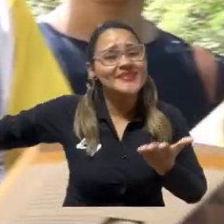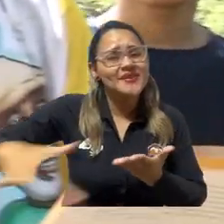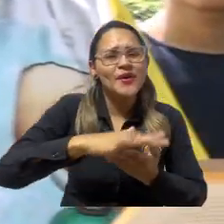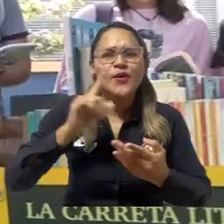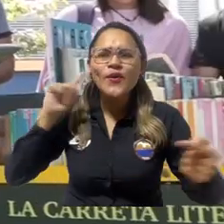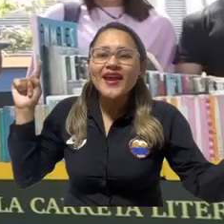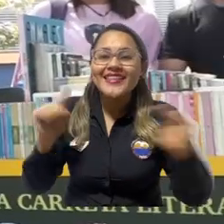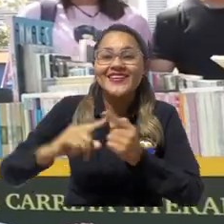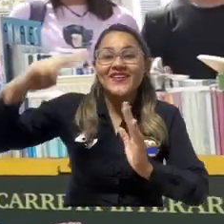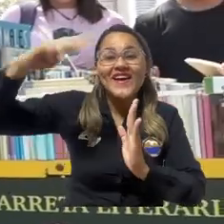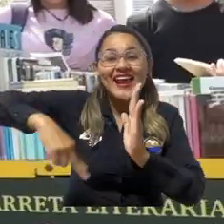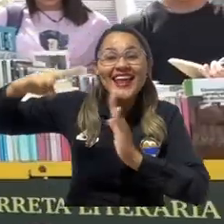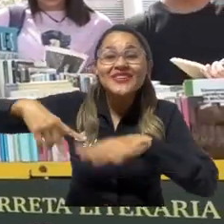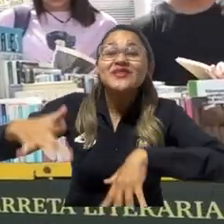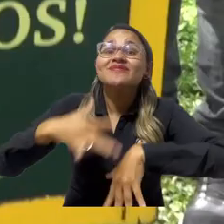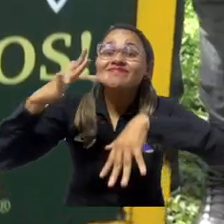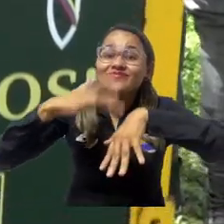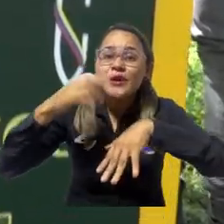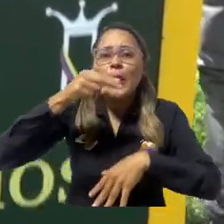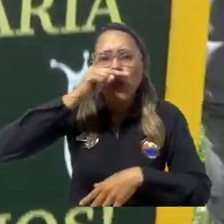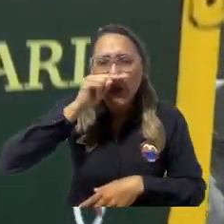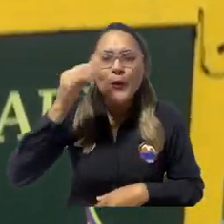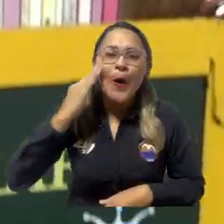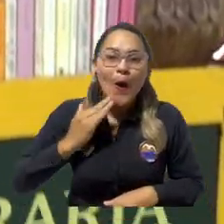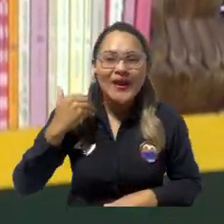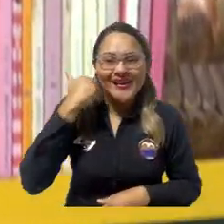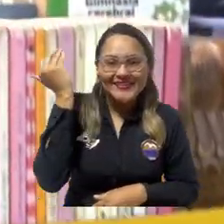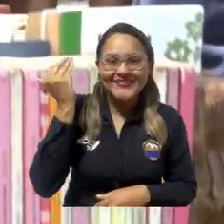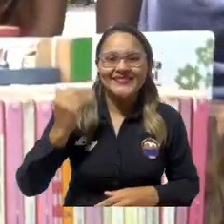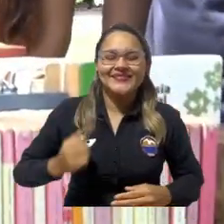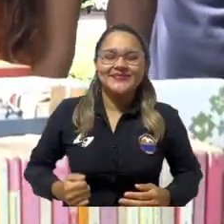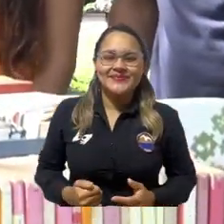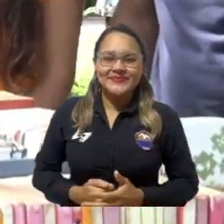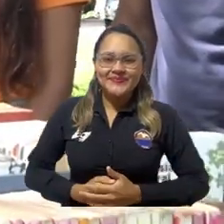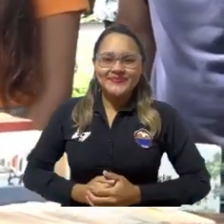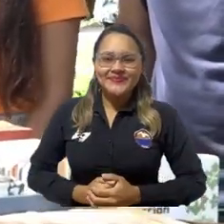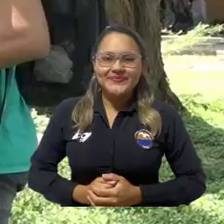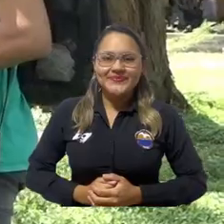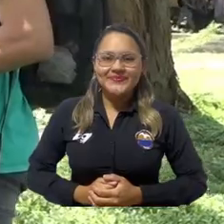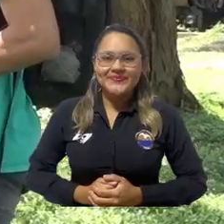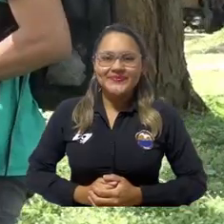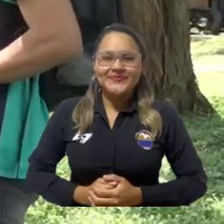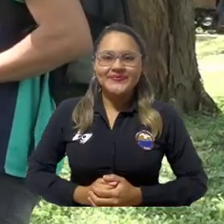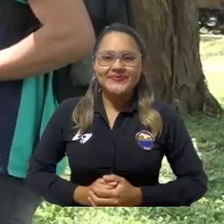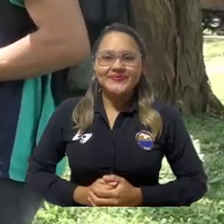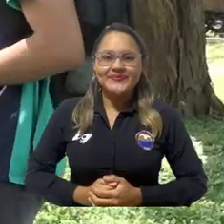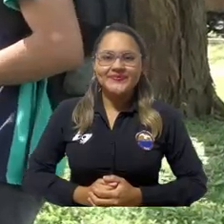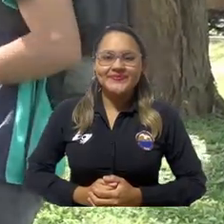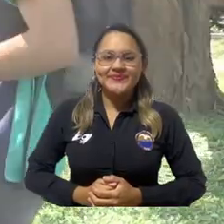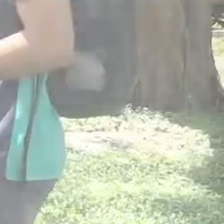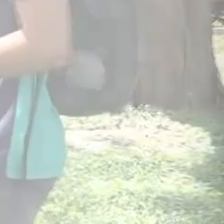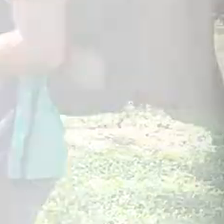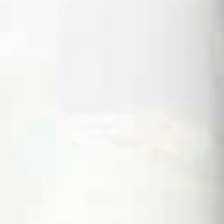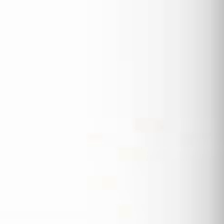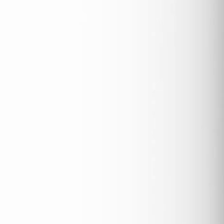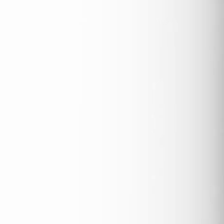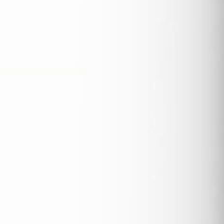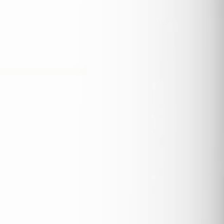Filsmar de la Universidad del Magdalena para cumplir con su misión de promover la lectura en niños, jóvenes y adultos.